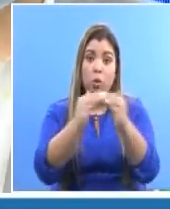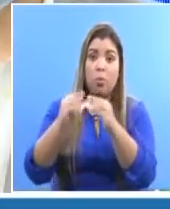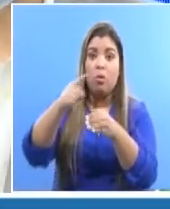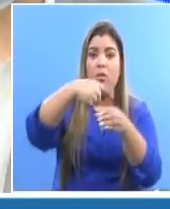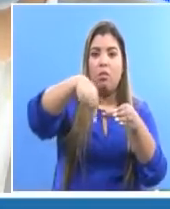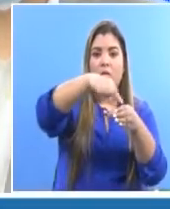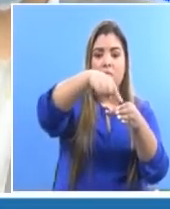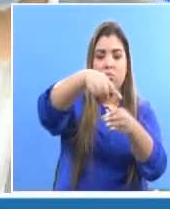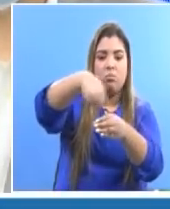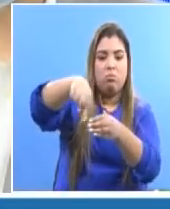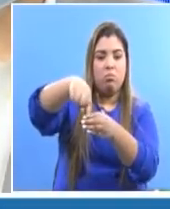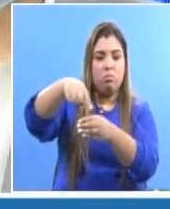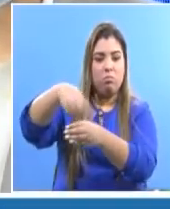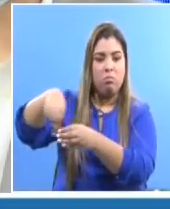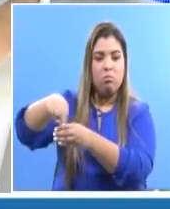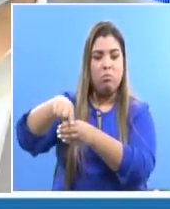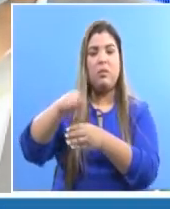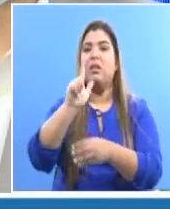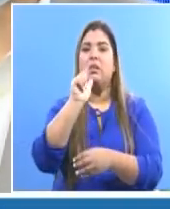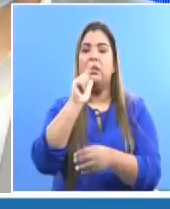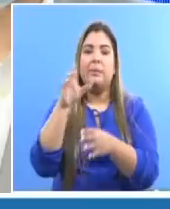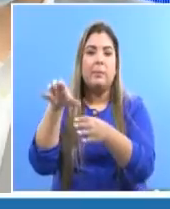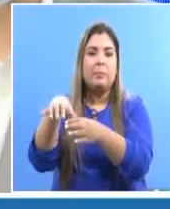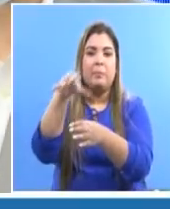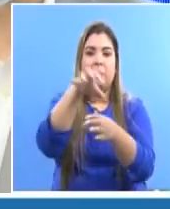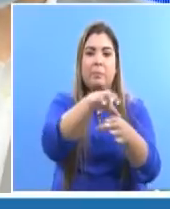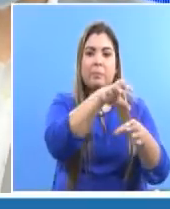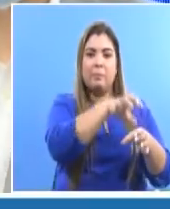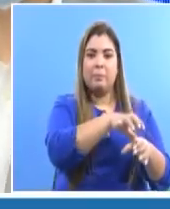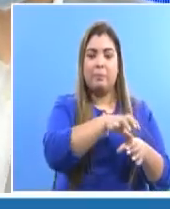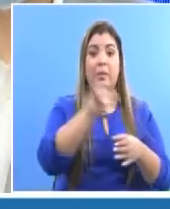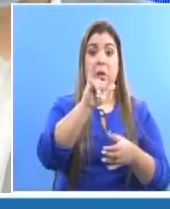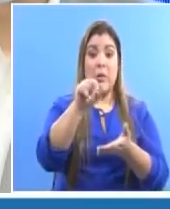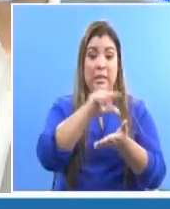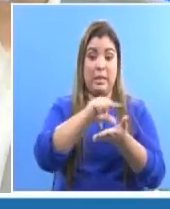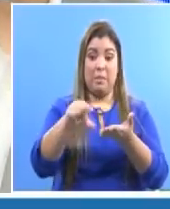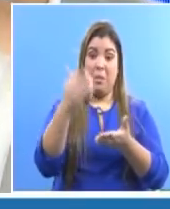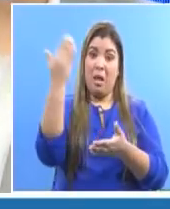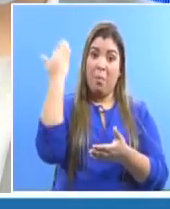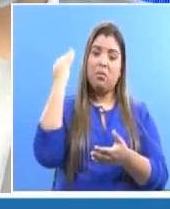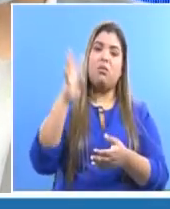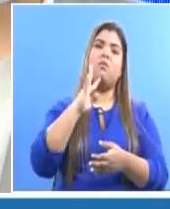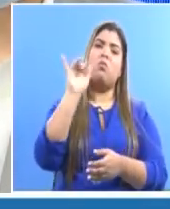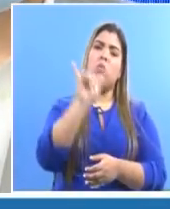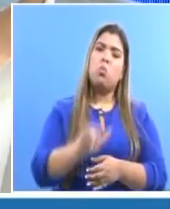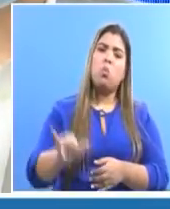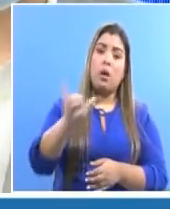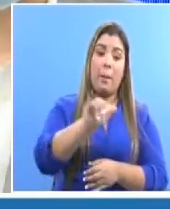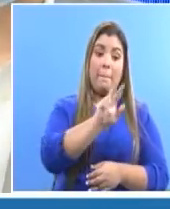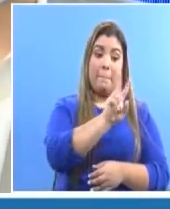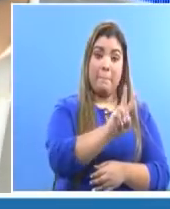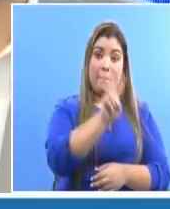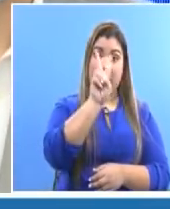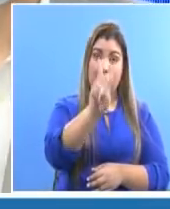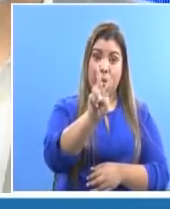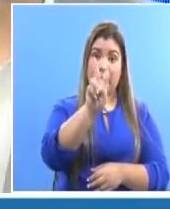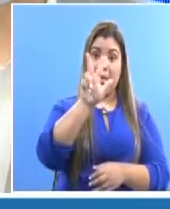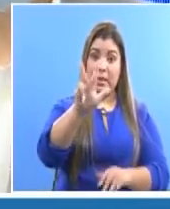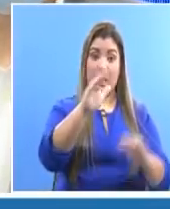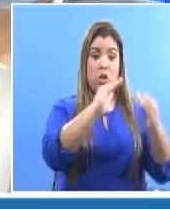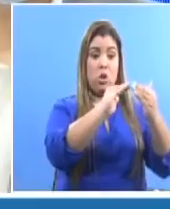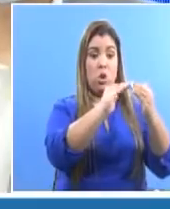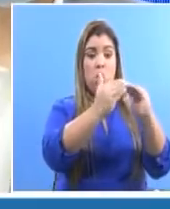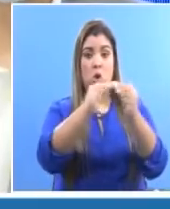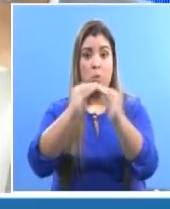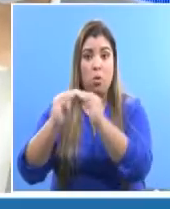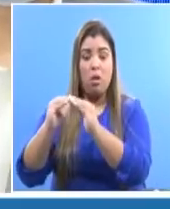esos corregimientos que veníamos mencionando desde la semana pasada, cerca de 23 corregimientos están